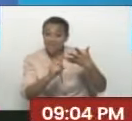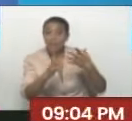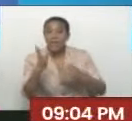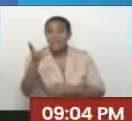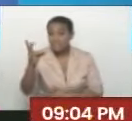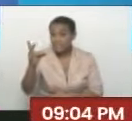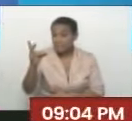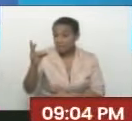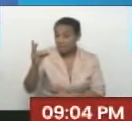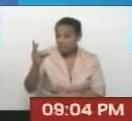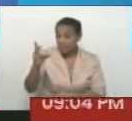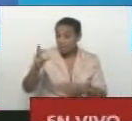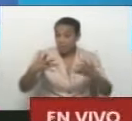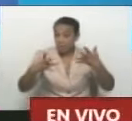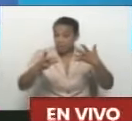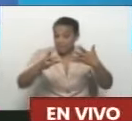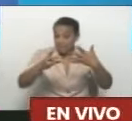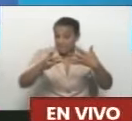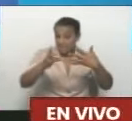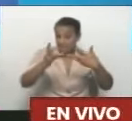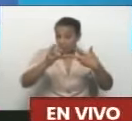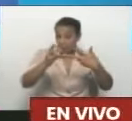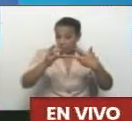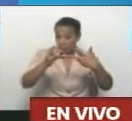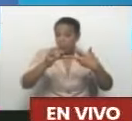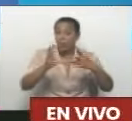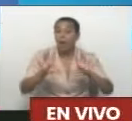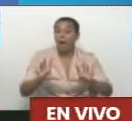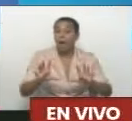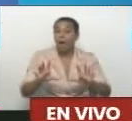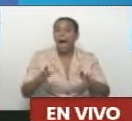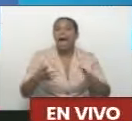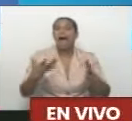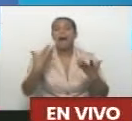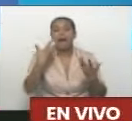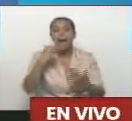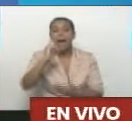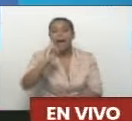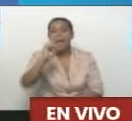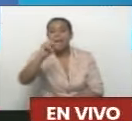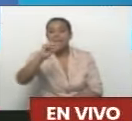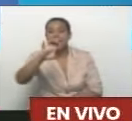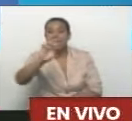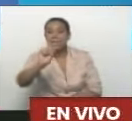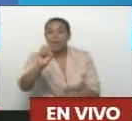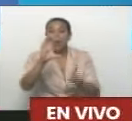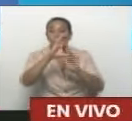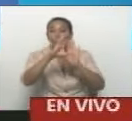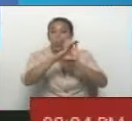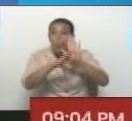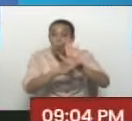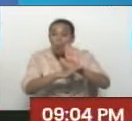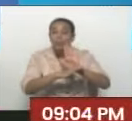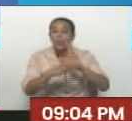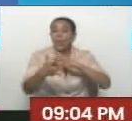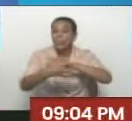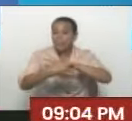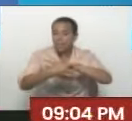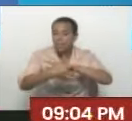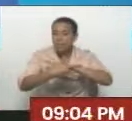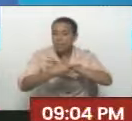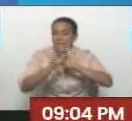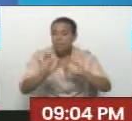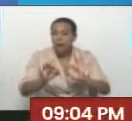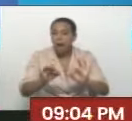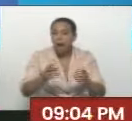tuvió, el programa INCES Cultural, apertura de cursos de formación técnica profesional